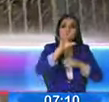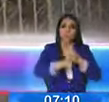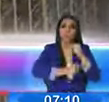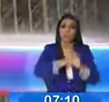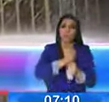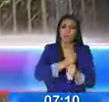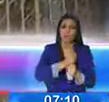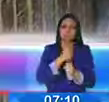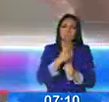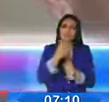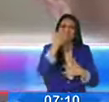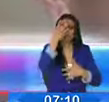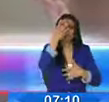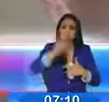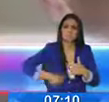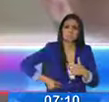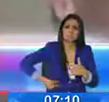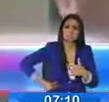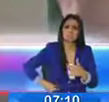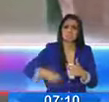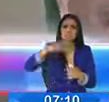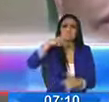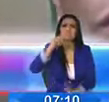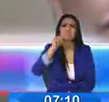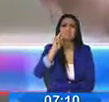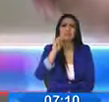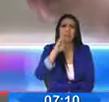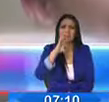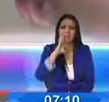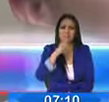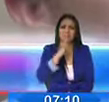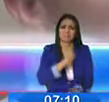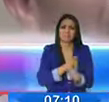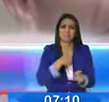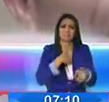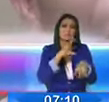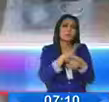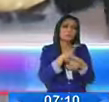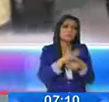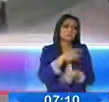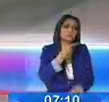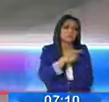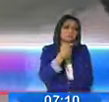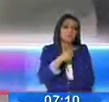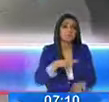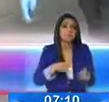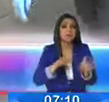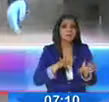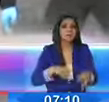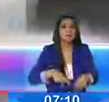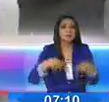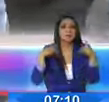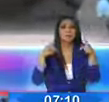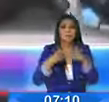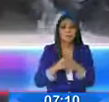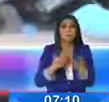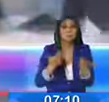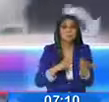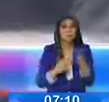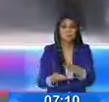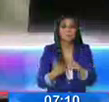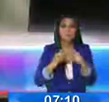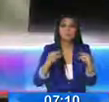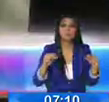sufría del páncreas y yo le trataba de aconsejar bebía mucho pero hay es la vida por lo tanto se presume muerte natural